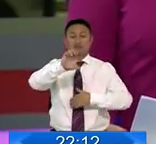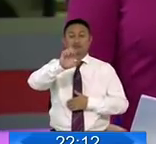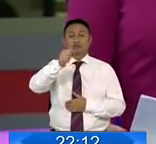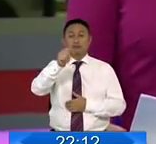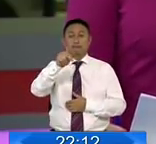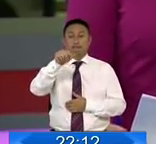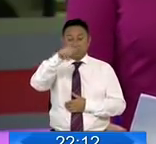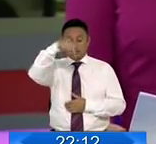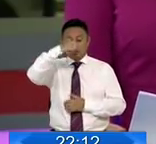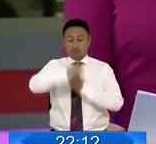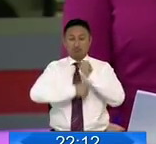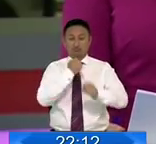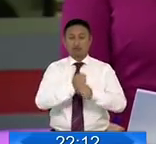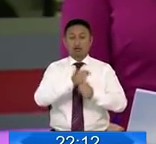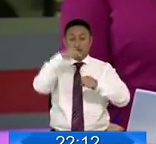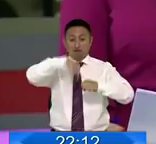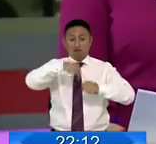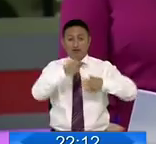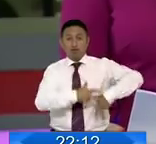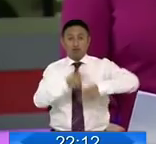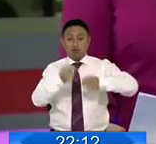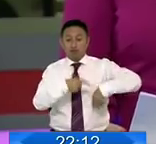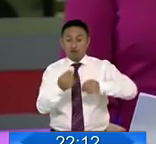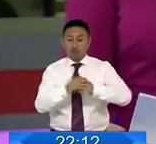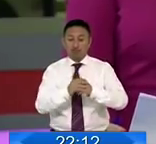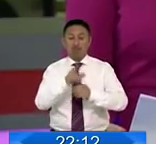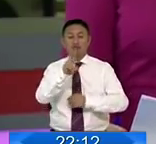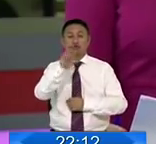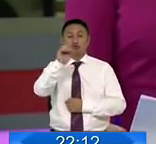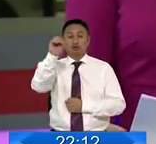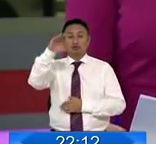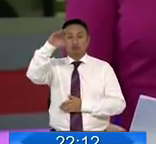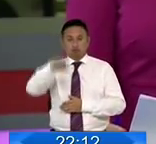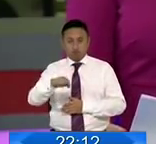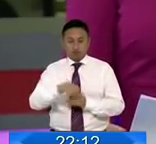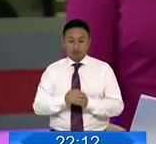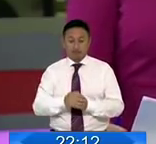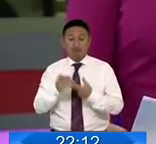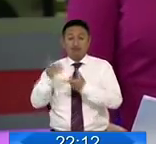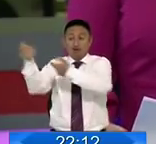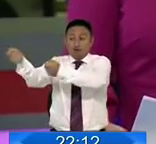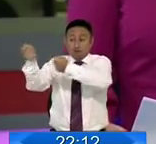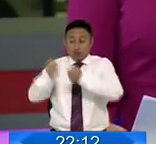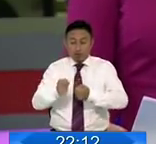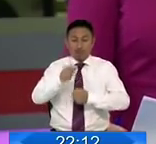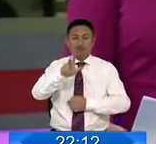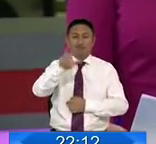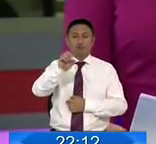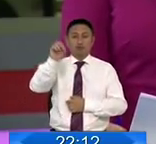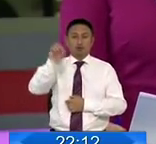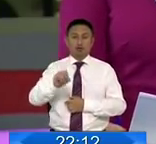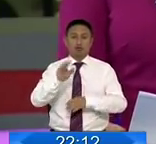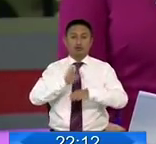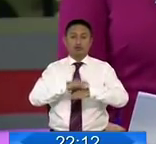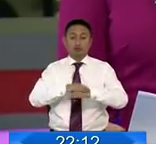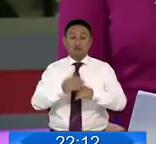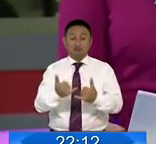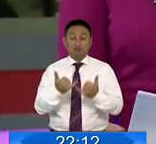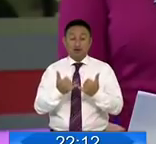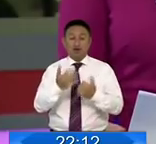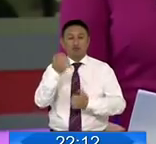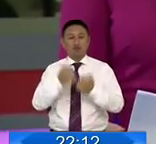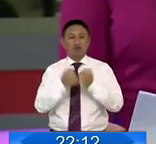las exportaciones en la región caerán en un 2% y las importaciones en un 3%. Esto debido al complejo